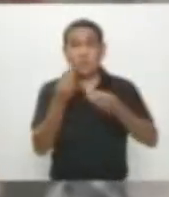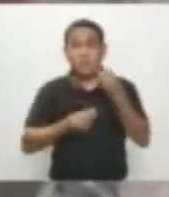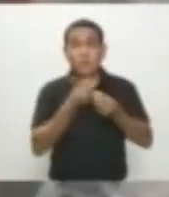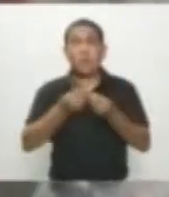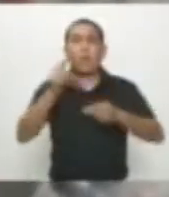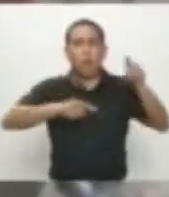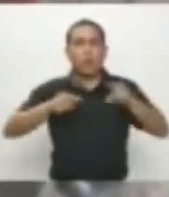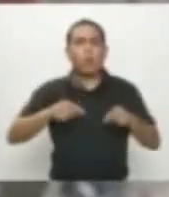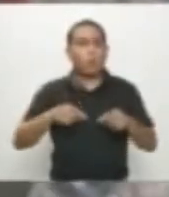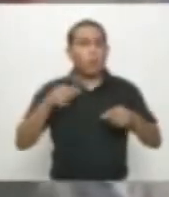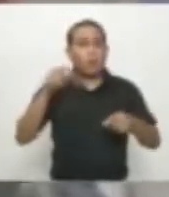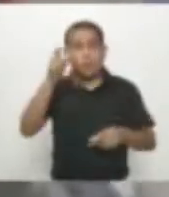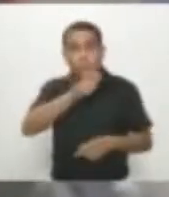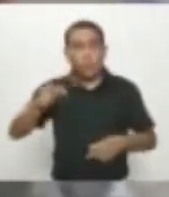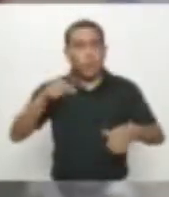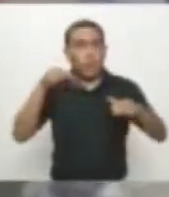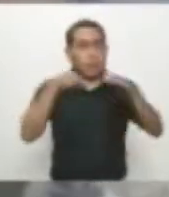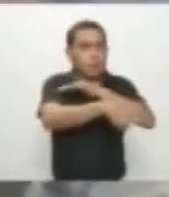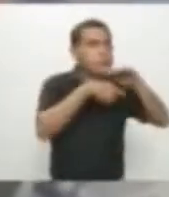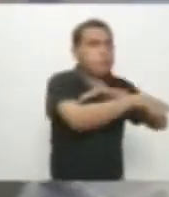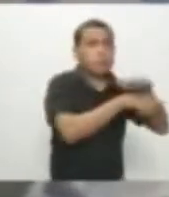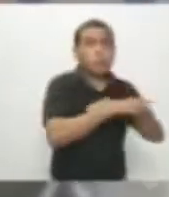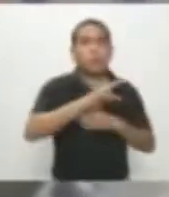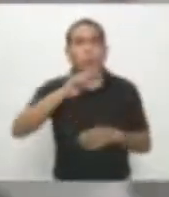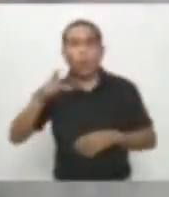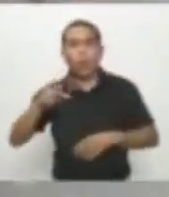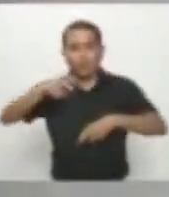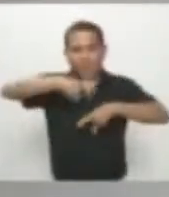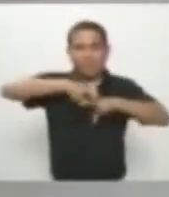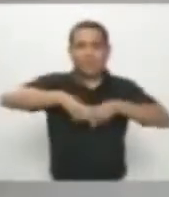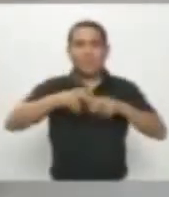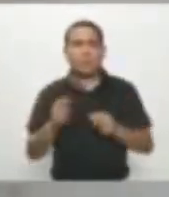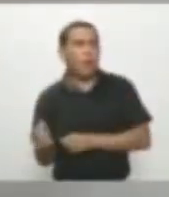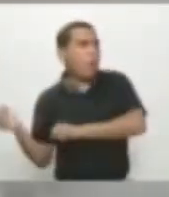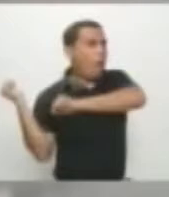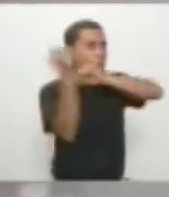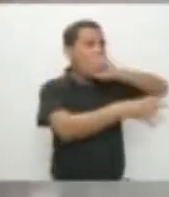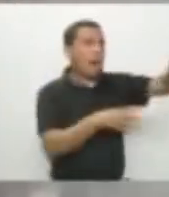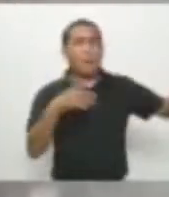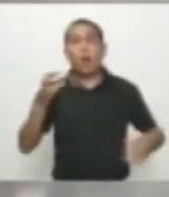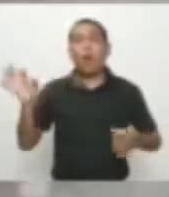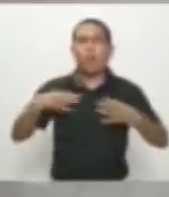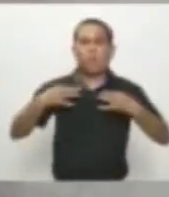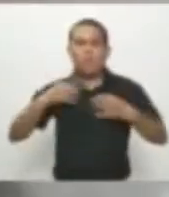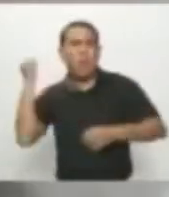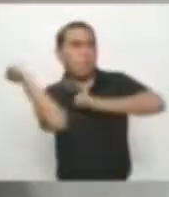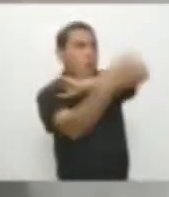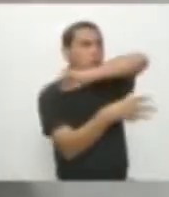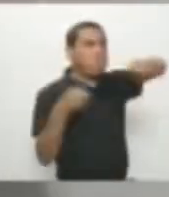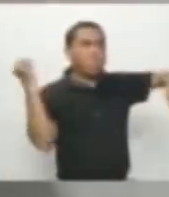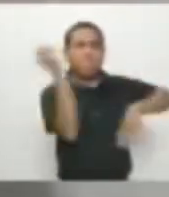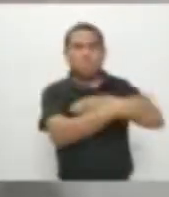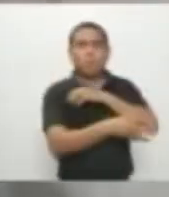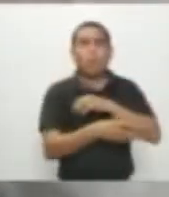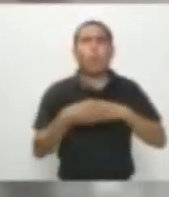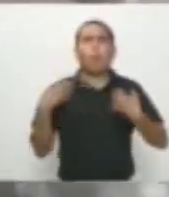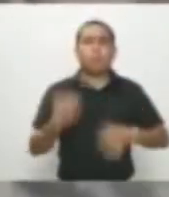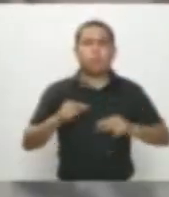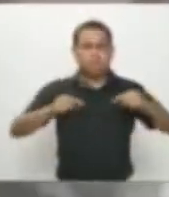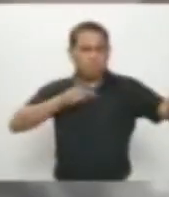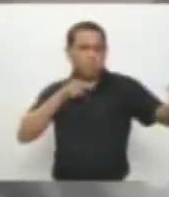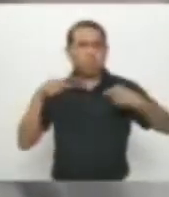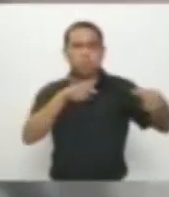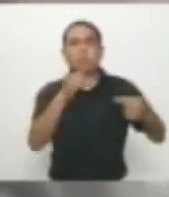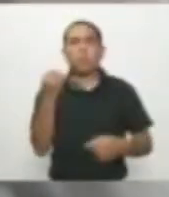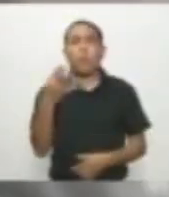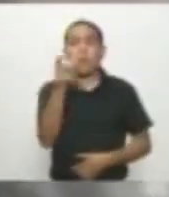presos correr, mientras que otros lanzan sillas, trapos y todo lo que encontraban a su paso. El enfrentamiento dejó